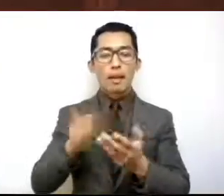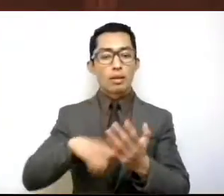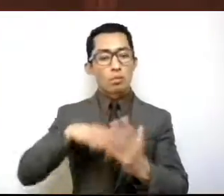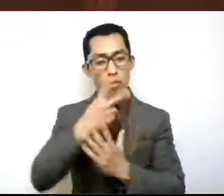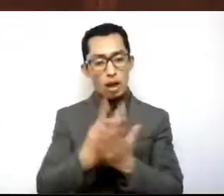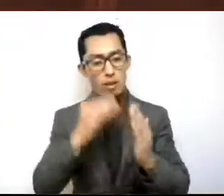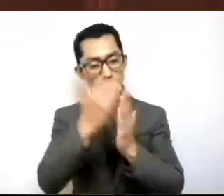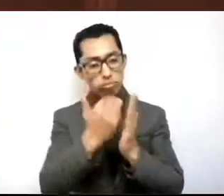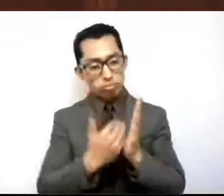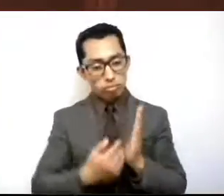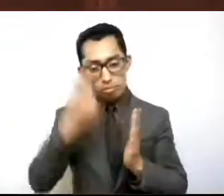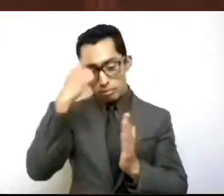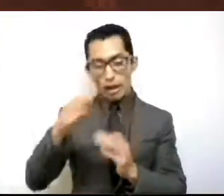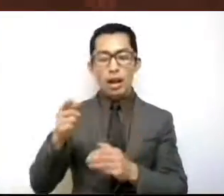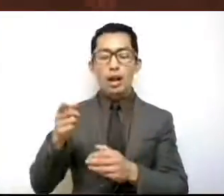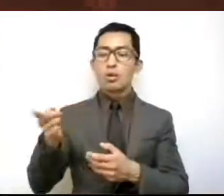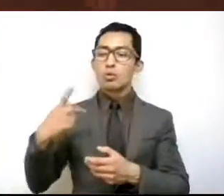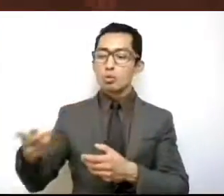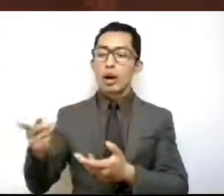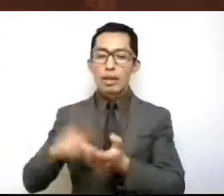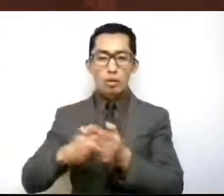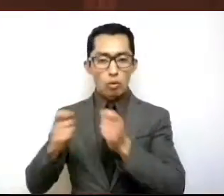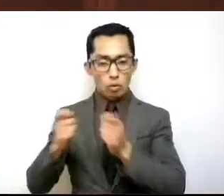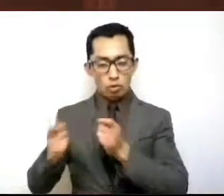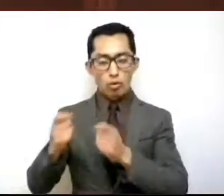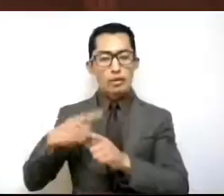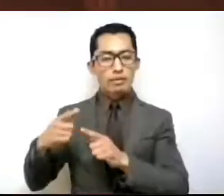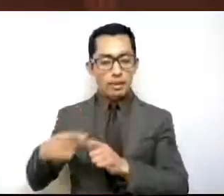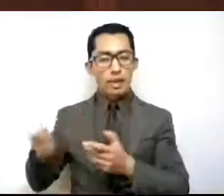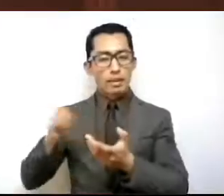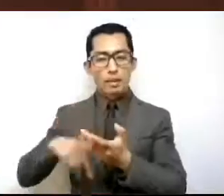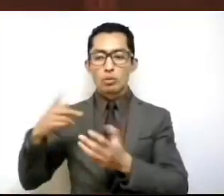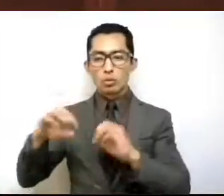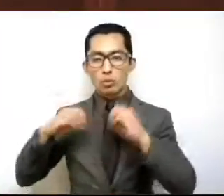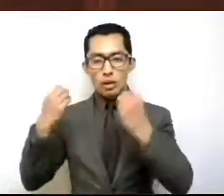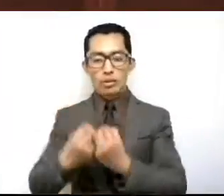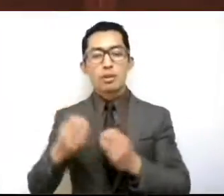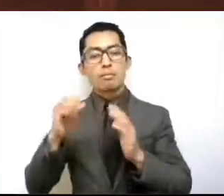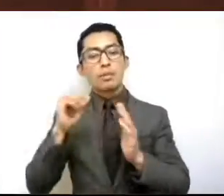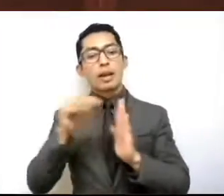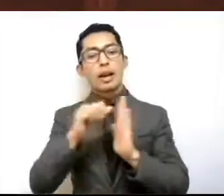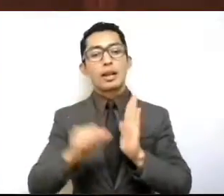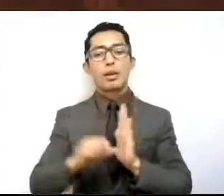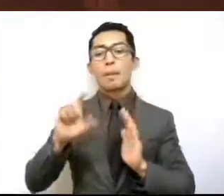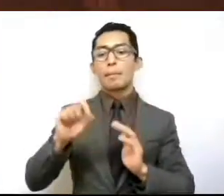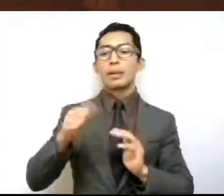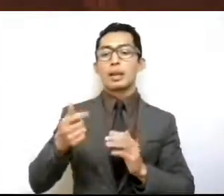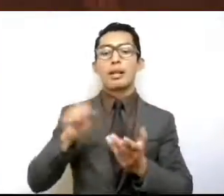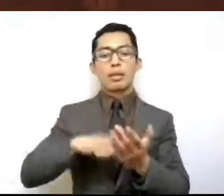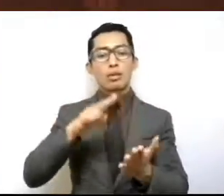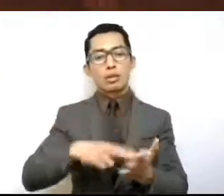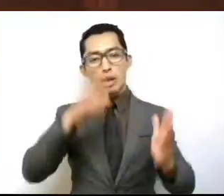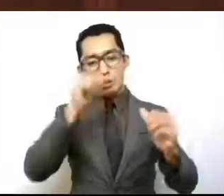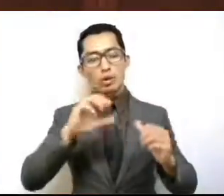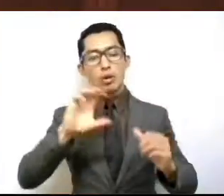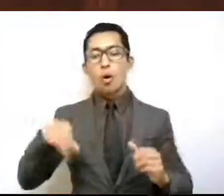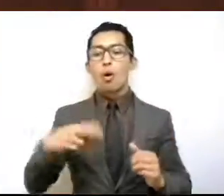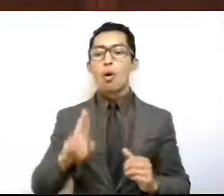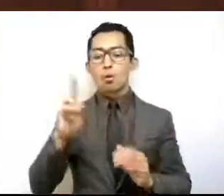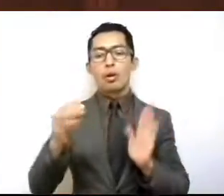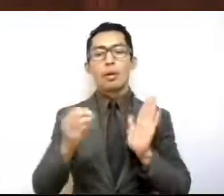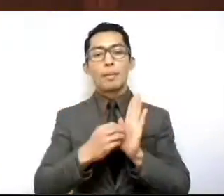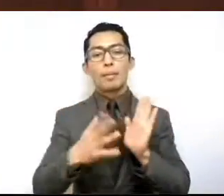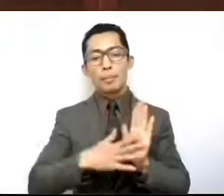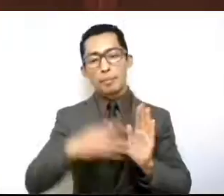de autogobierno en el seno de la organización, tal y como lo refiere el artículo 26 de la Convención de las Naciones Unidas contra